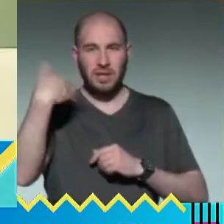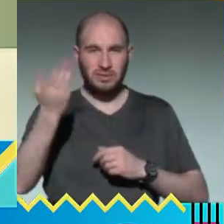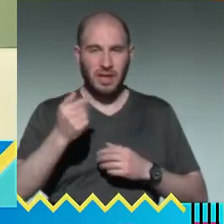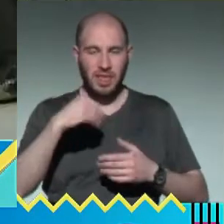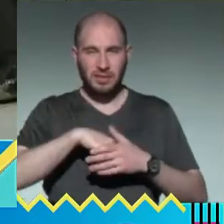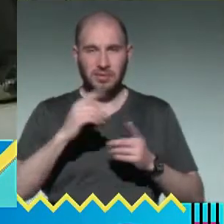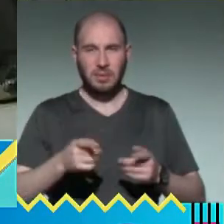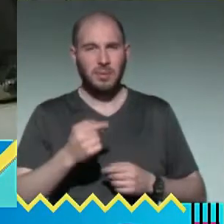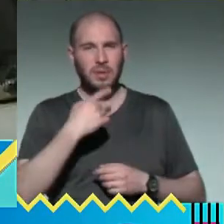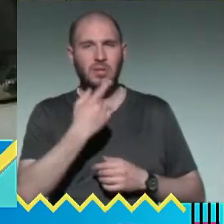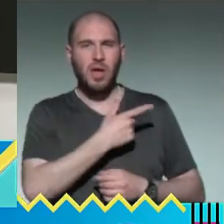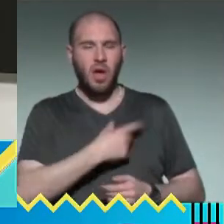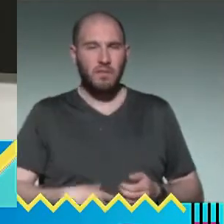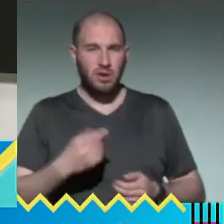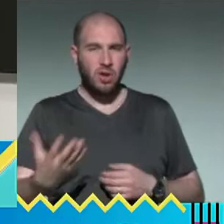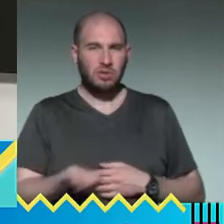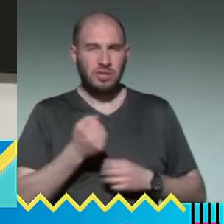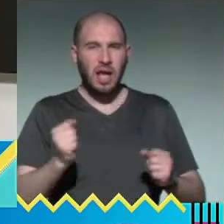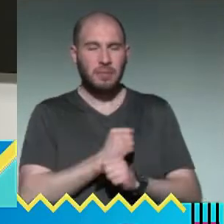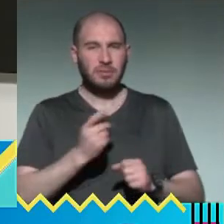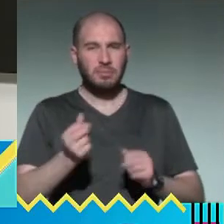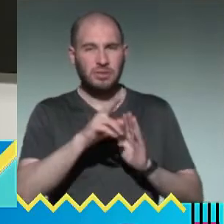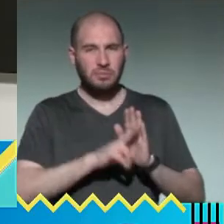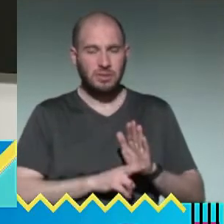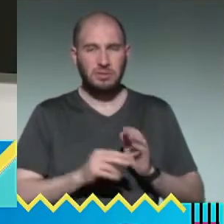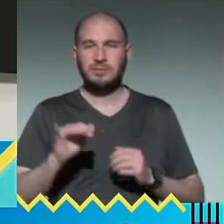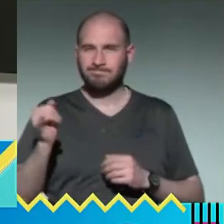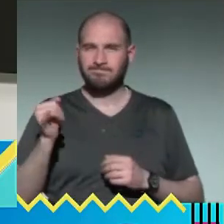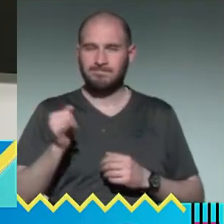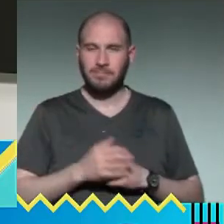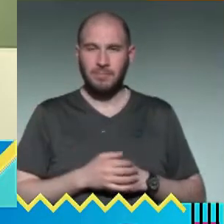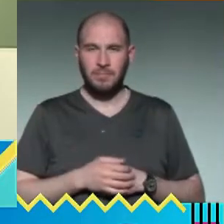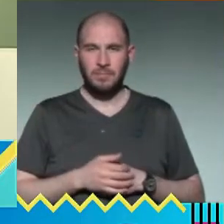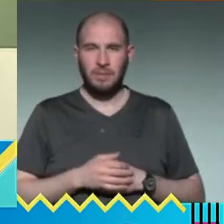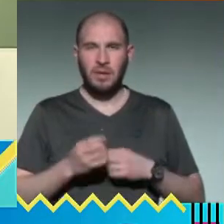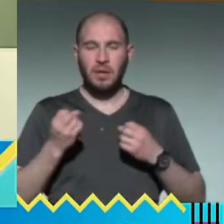internos. ¿Crees que el gobierno va a lograr la aprobación de este presupuesto? Sí, yo creo que sí, sobre